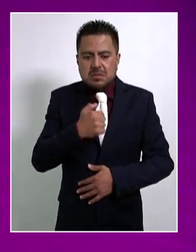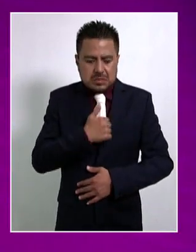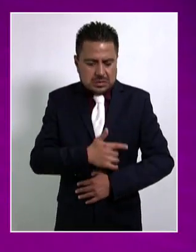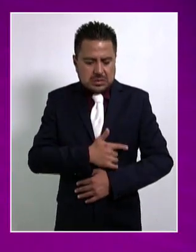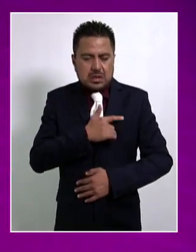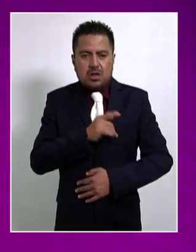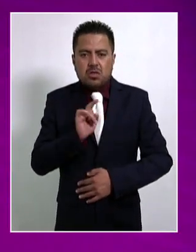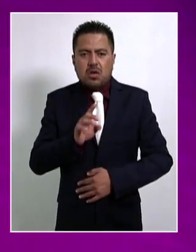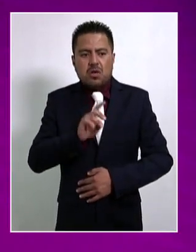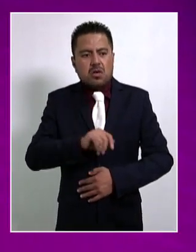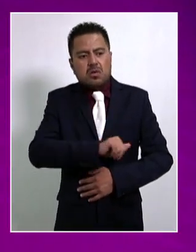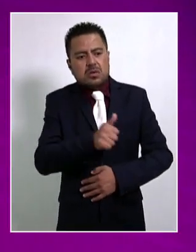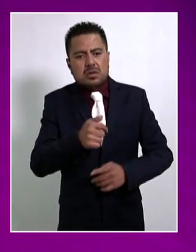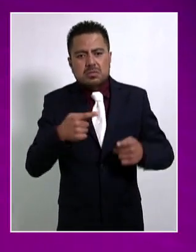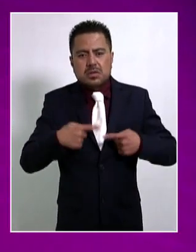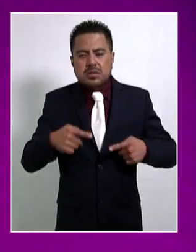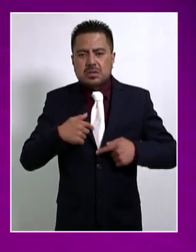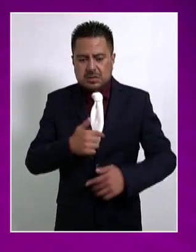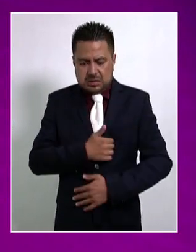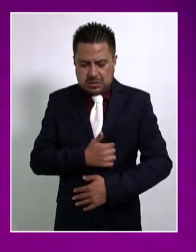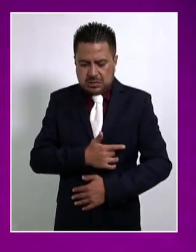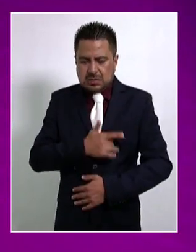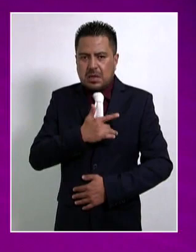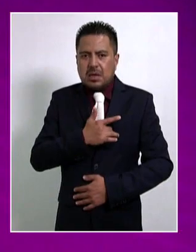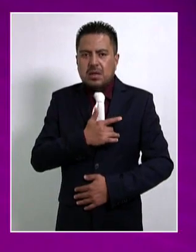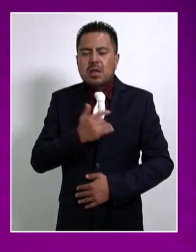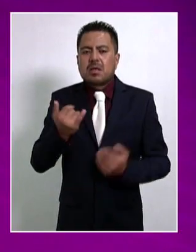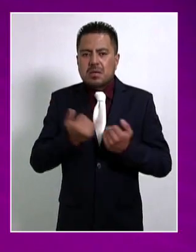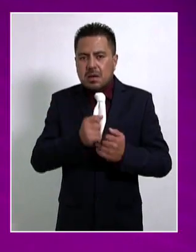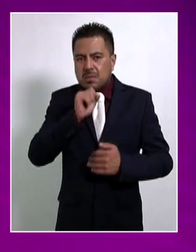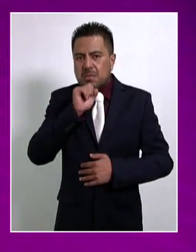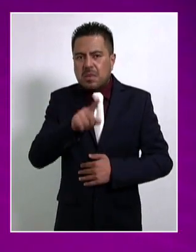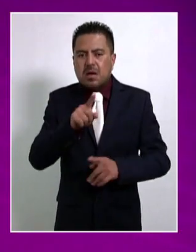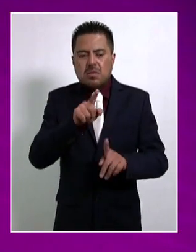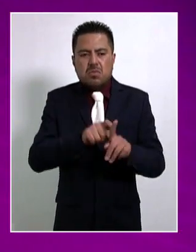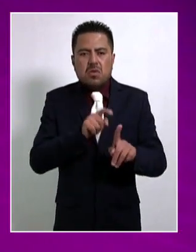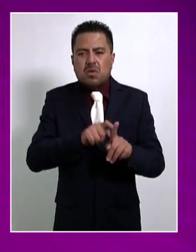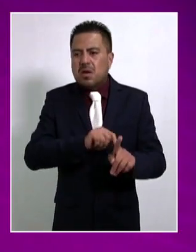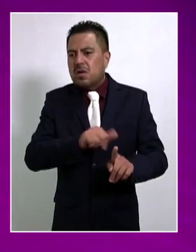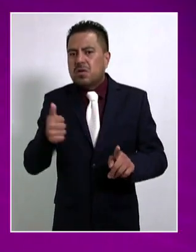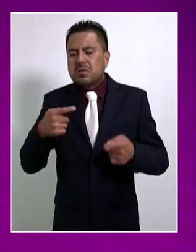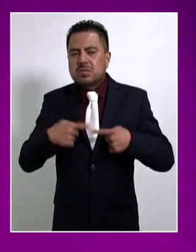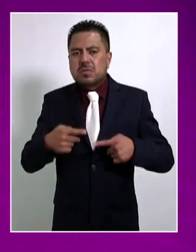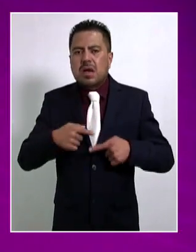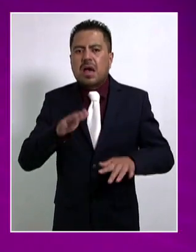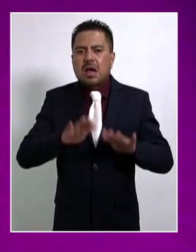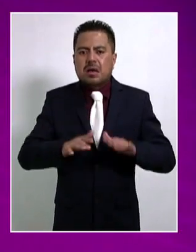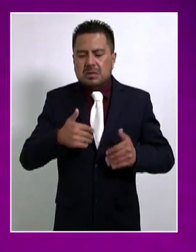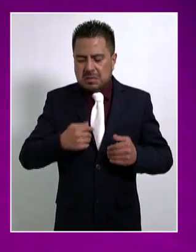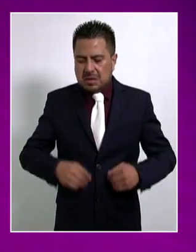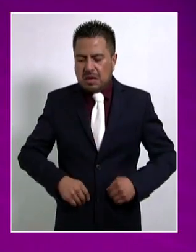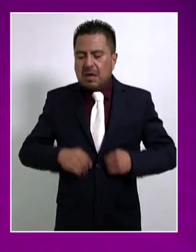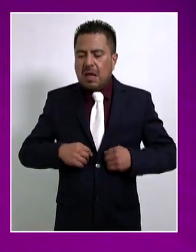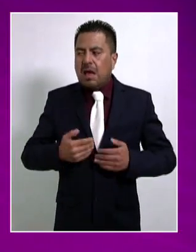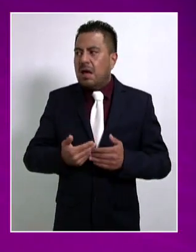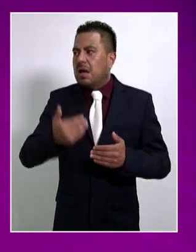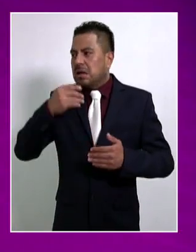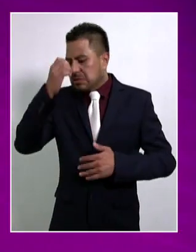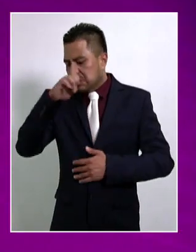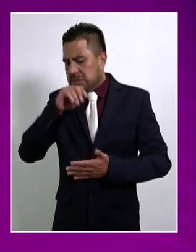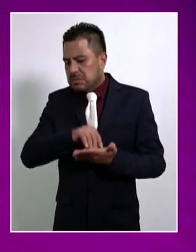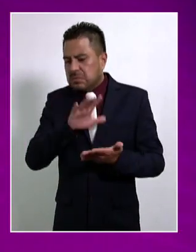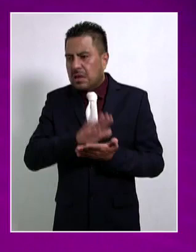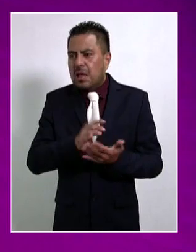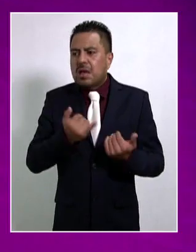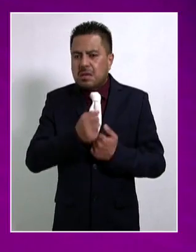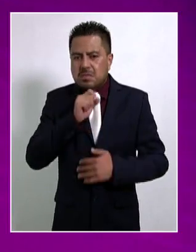el dolor del otro, siento también la burla del otro, porque en algún momento la viví, porque en algún momento también a mí